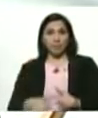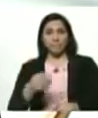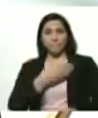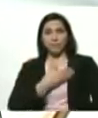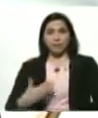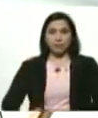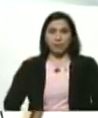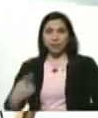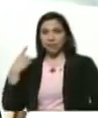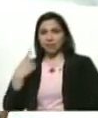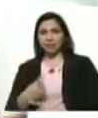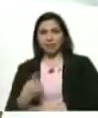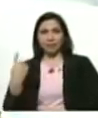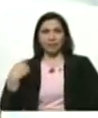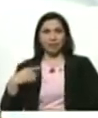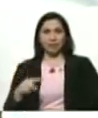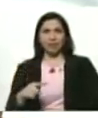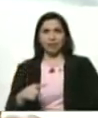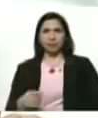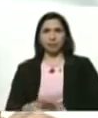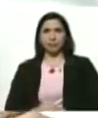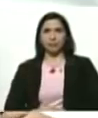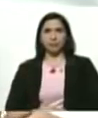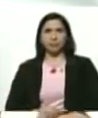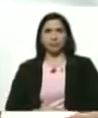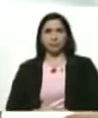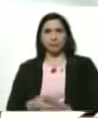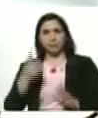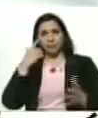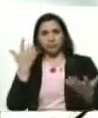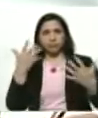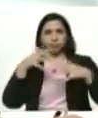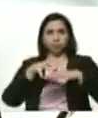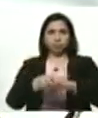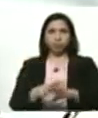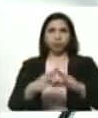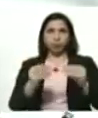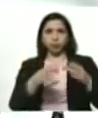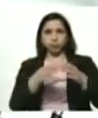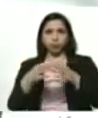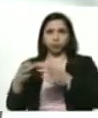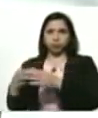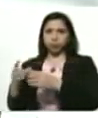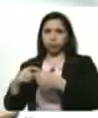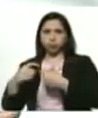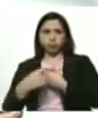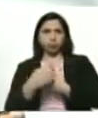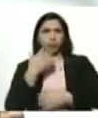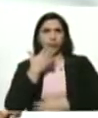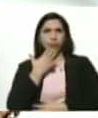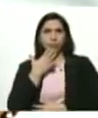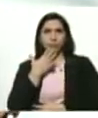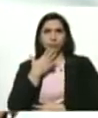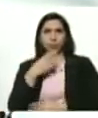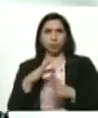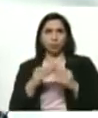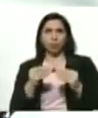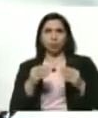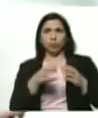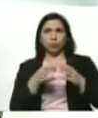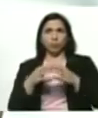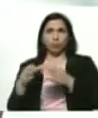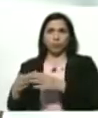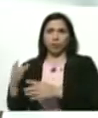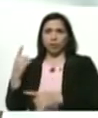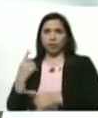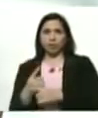debe tener una conjunción en todos los sectores que se están incorporando por ejemplo en todo esto establecimiento